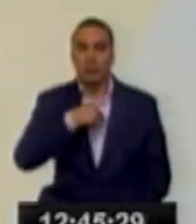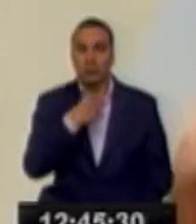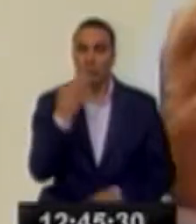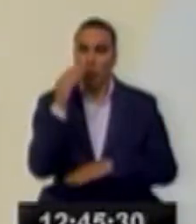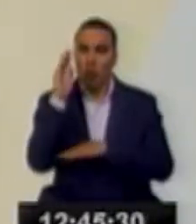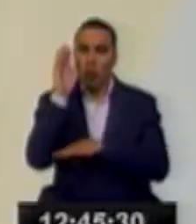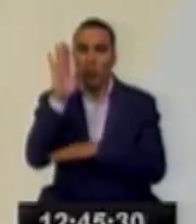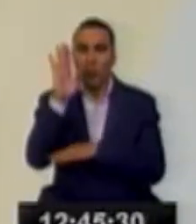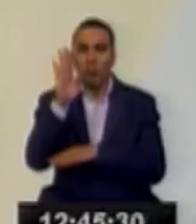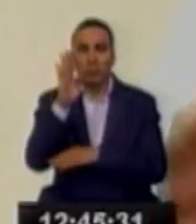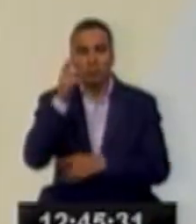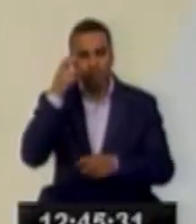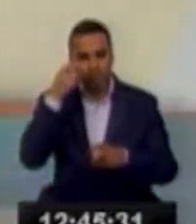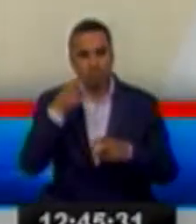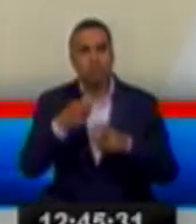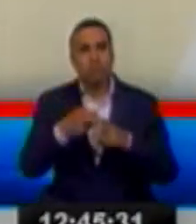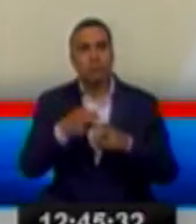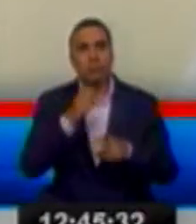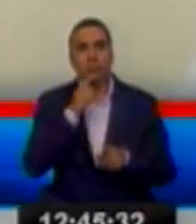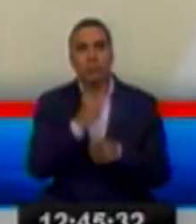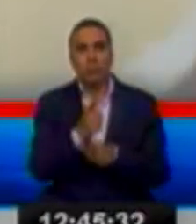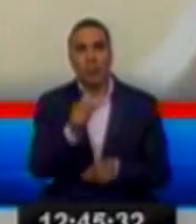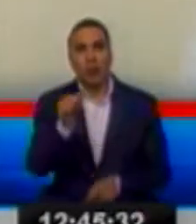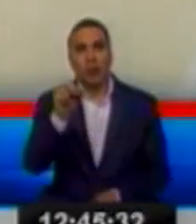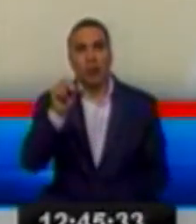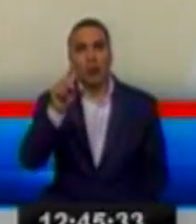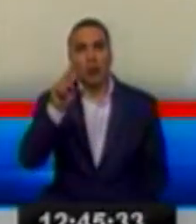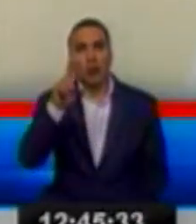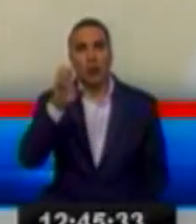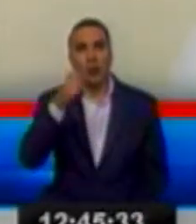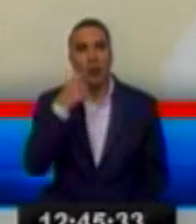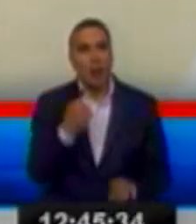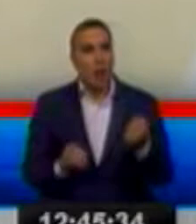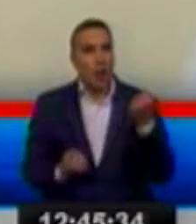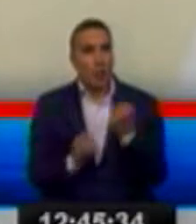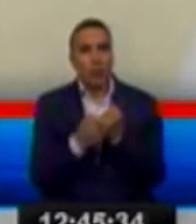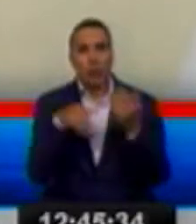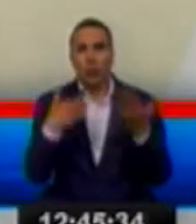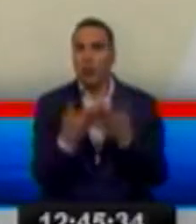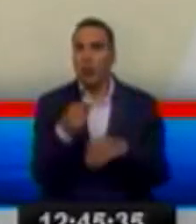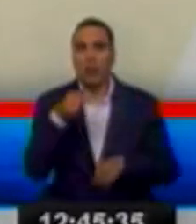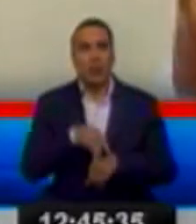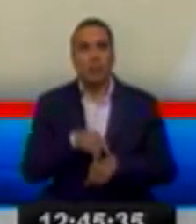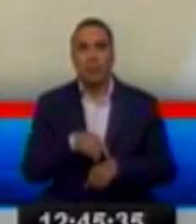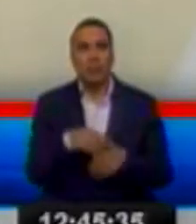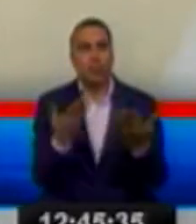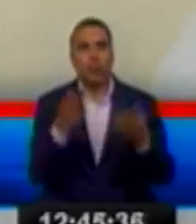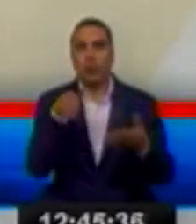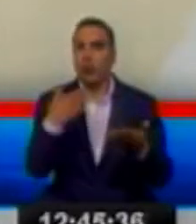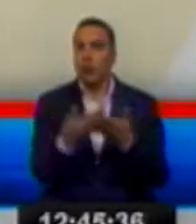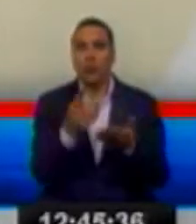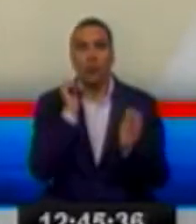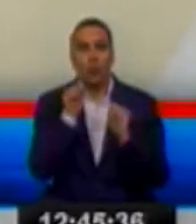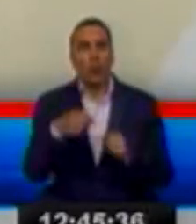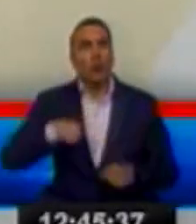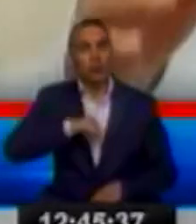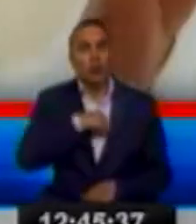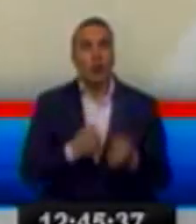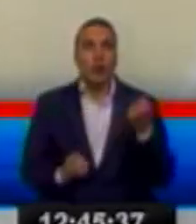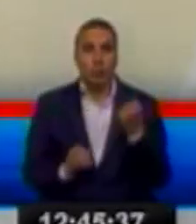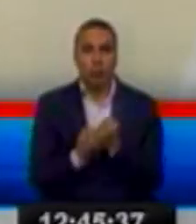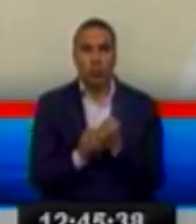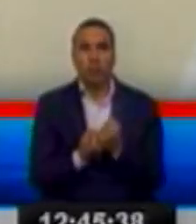compromiso firme, querida Andrea, de apoyarlos en todo momento, en todo lo que podamos, de